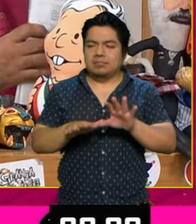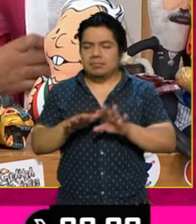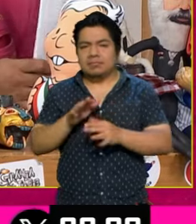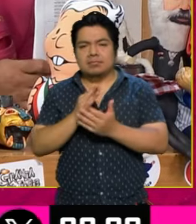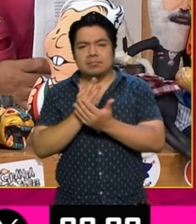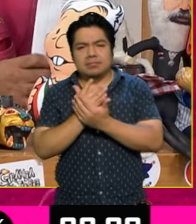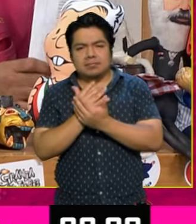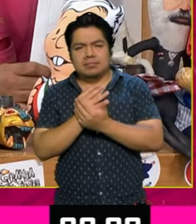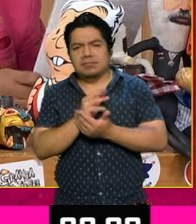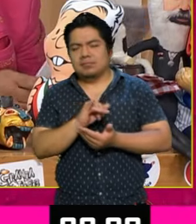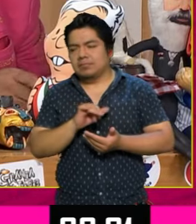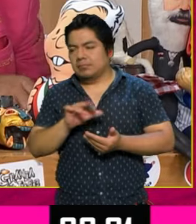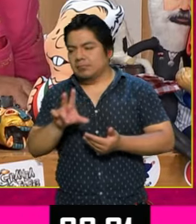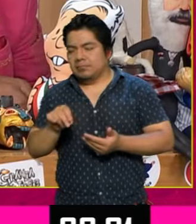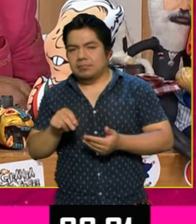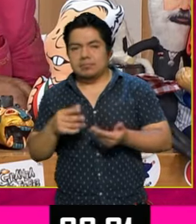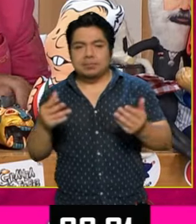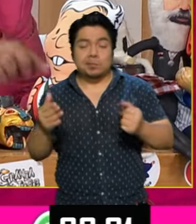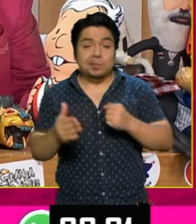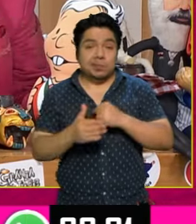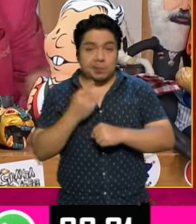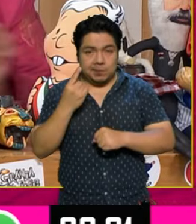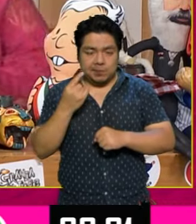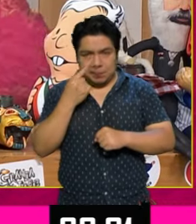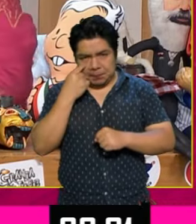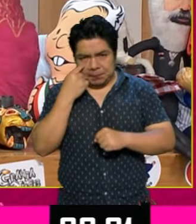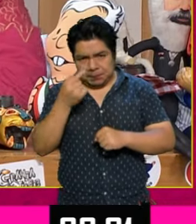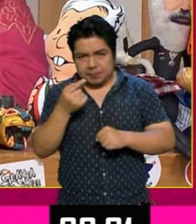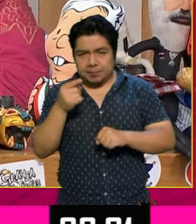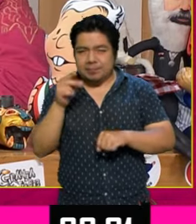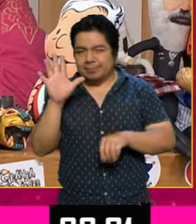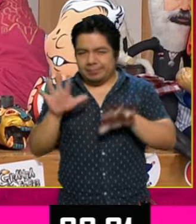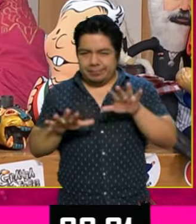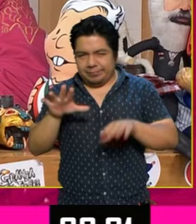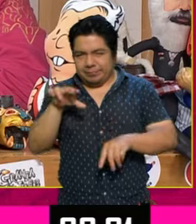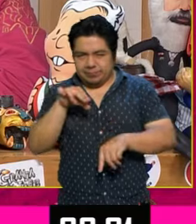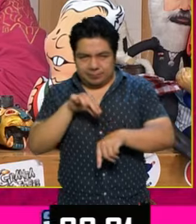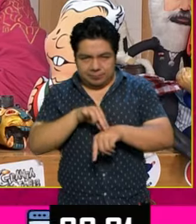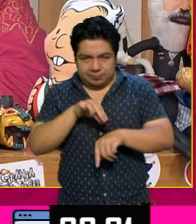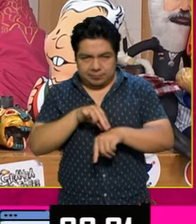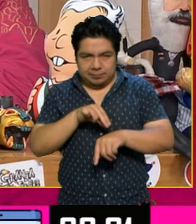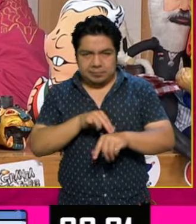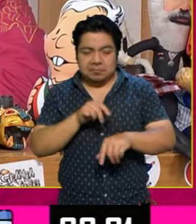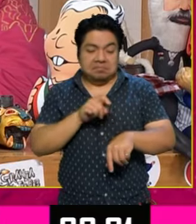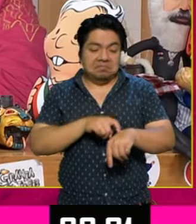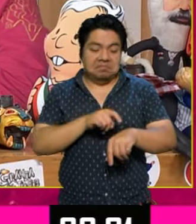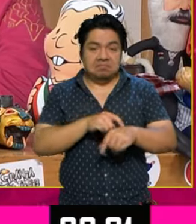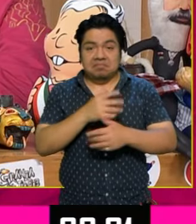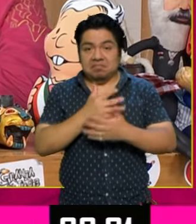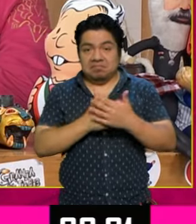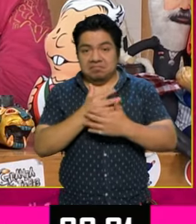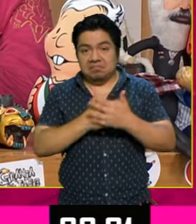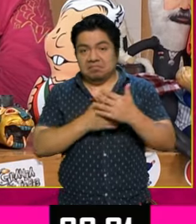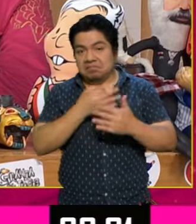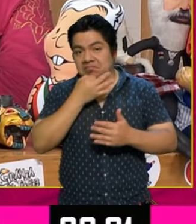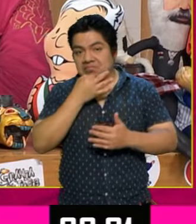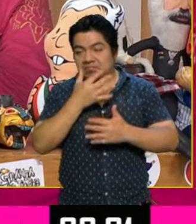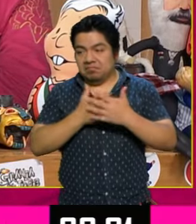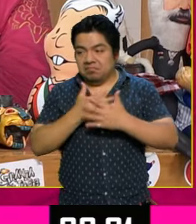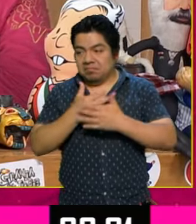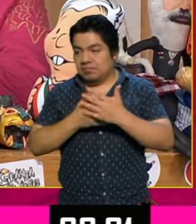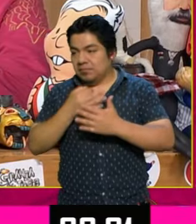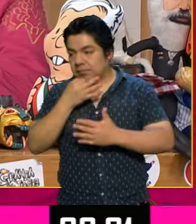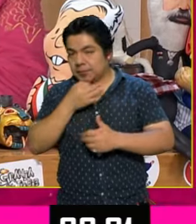Concita, te hacen esperar. Te hacen esperar a un concita. Es que también sabes que luego los doctores creen que en 15 minutos atienden a cada paciente. No, pero además,